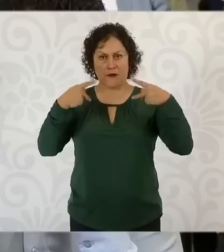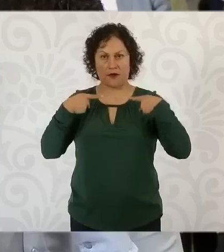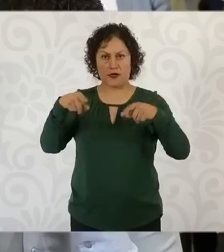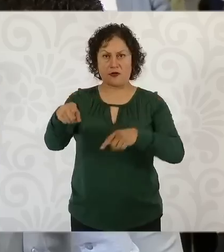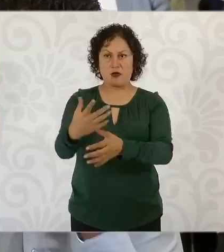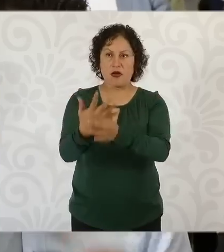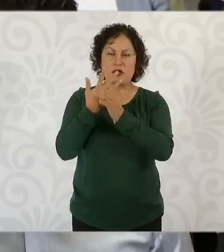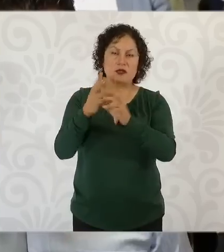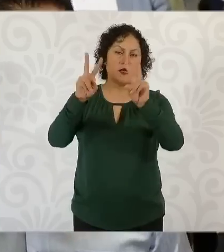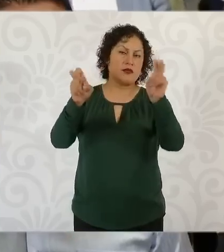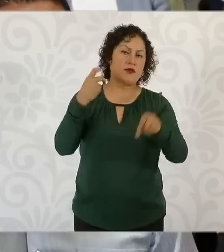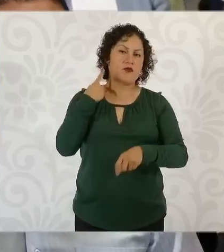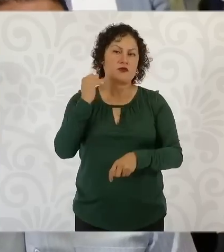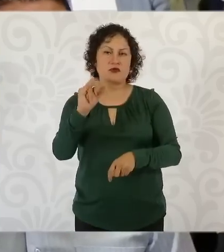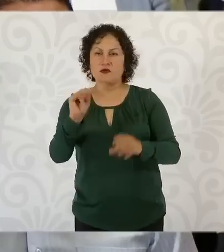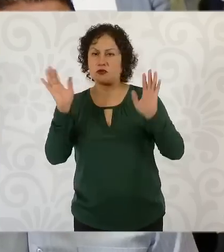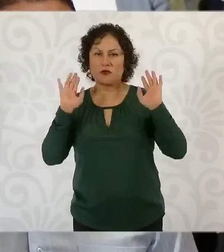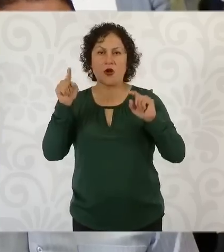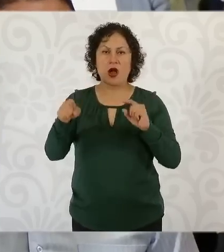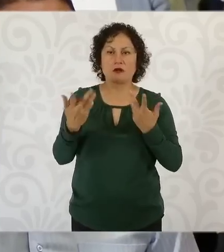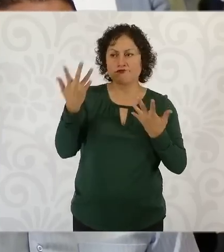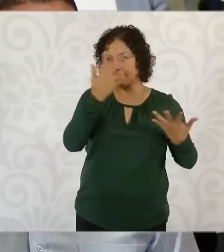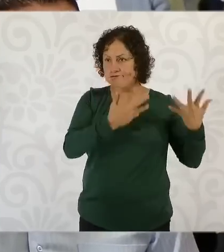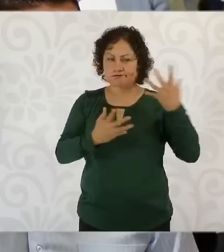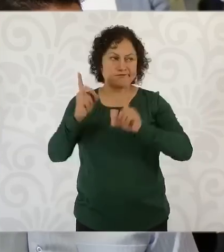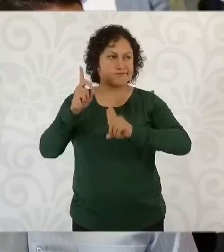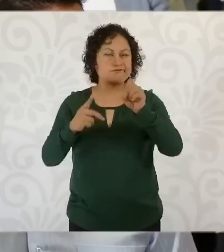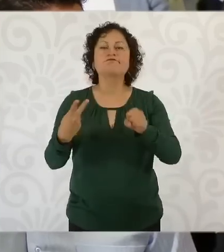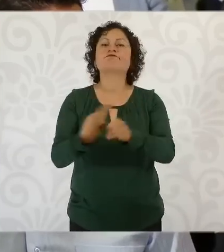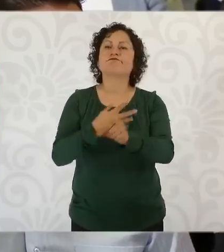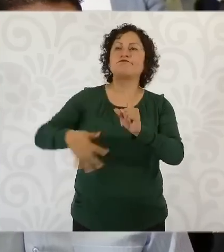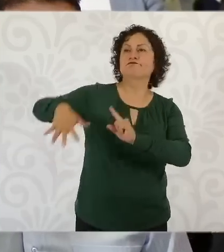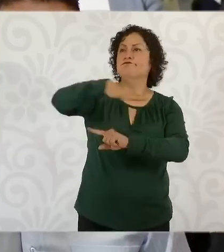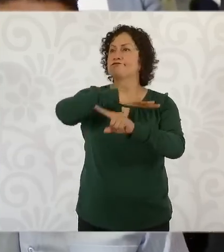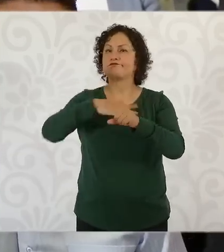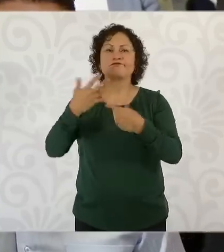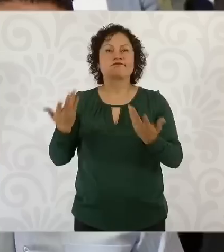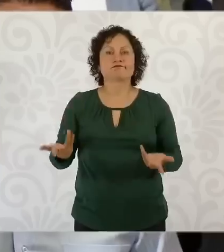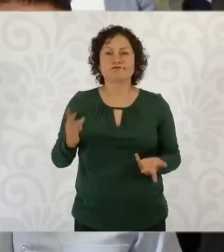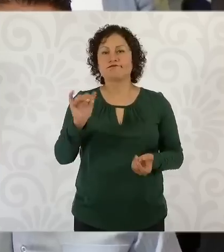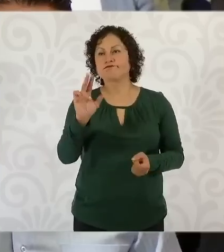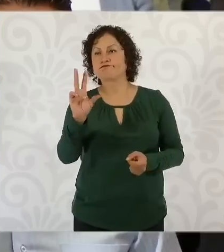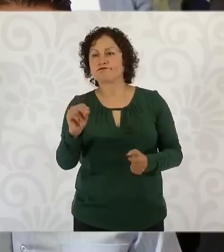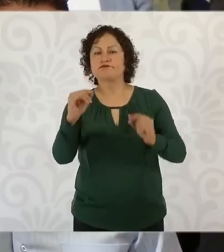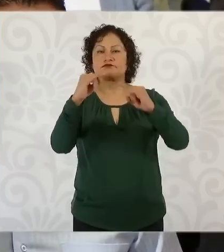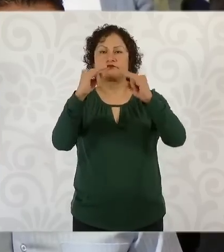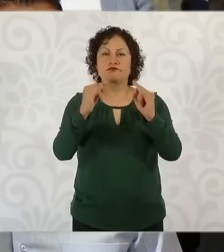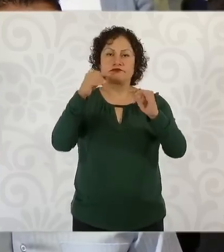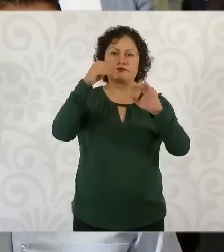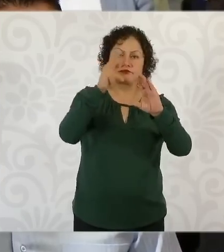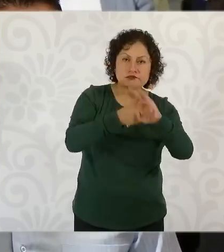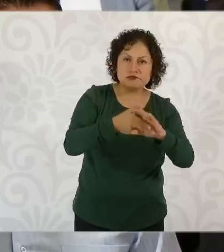una cuestión política, no, sí hay la incertidumbre de saber qué va a suceder con ese predio, si en efecto será un albergue, qué es lo que se